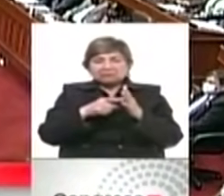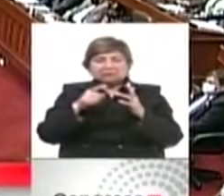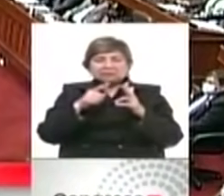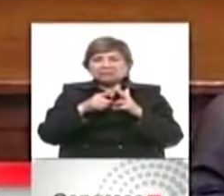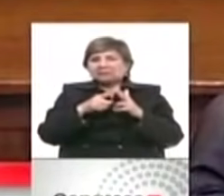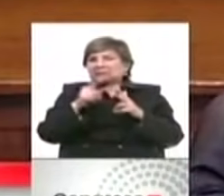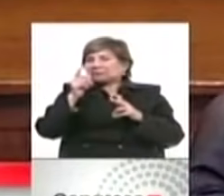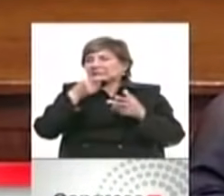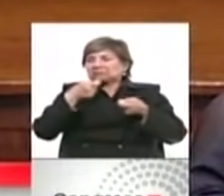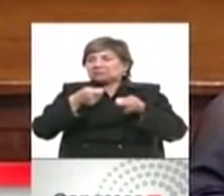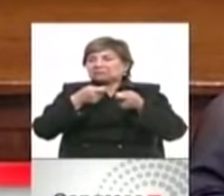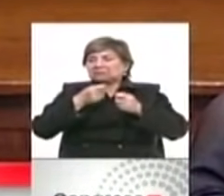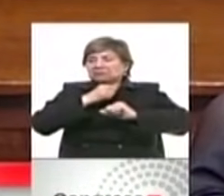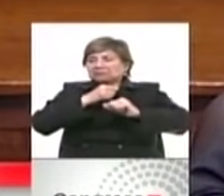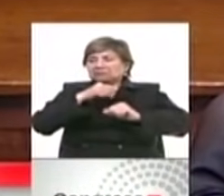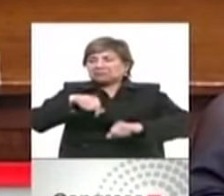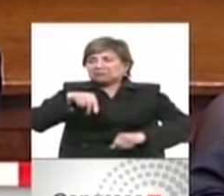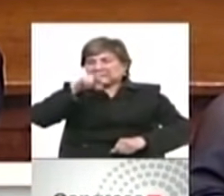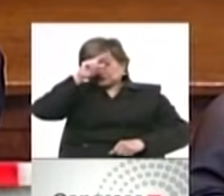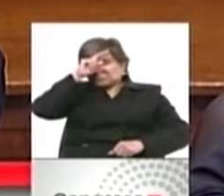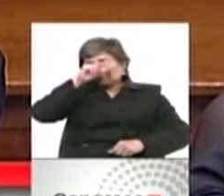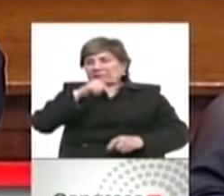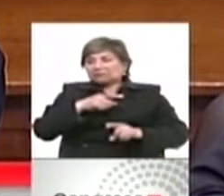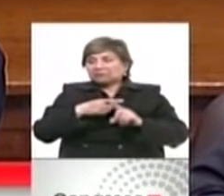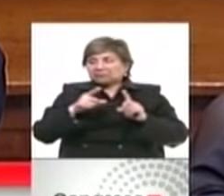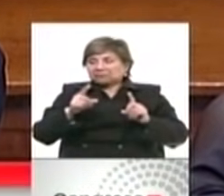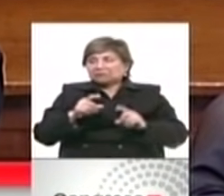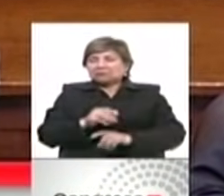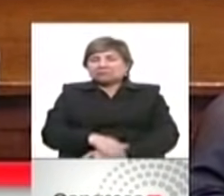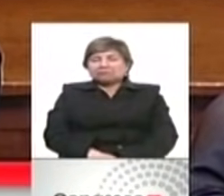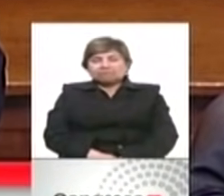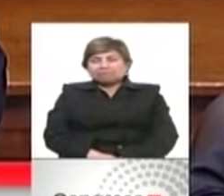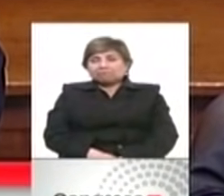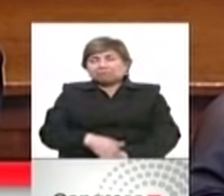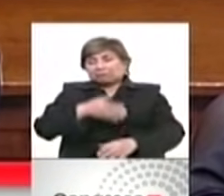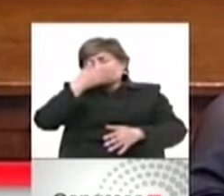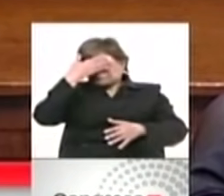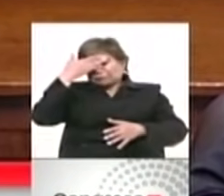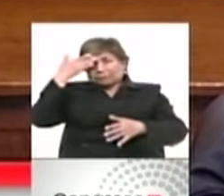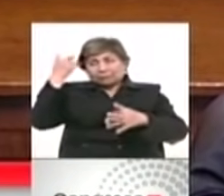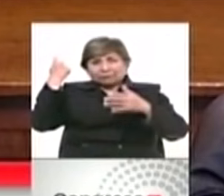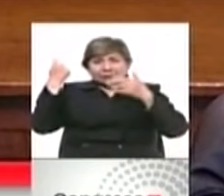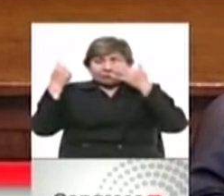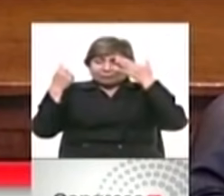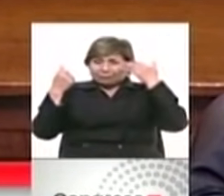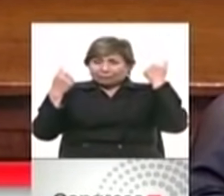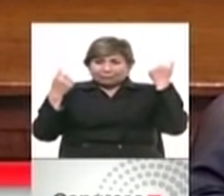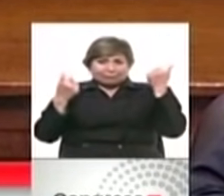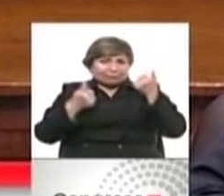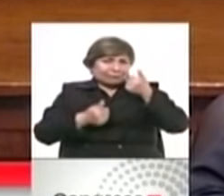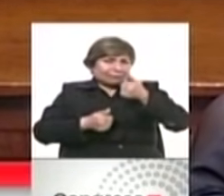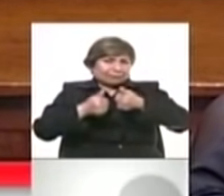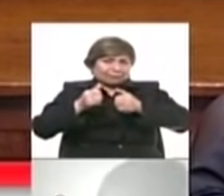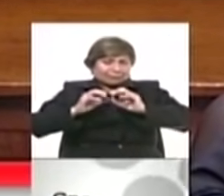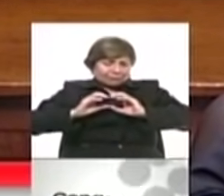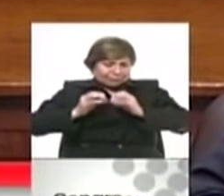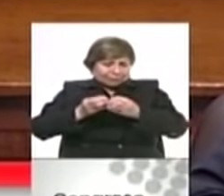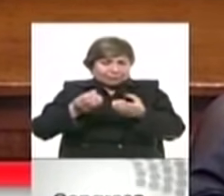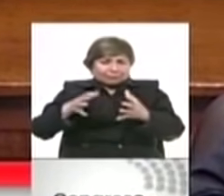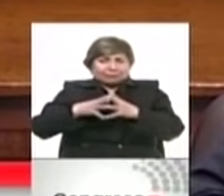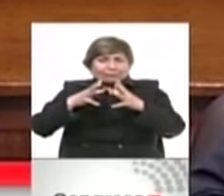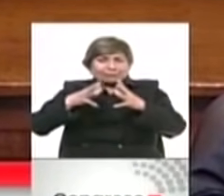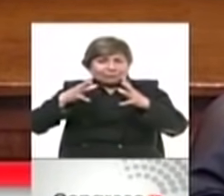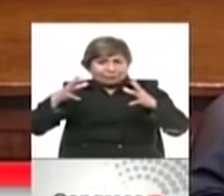del Congreso. ¿Qué contestan los colegas suyos del Parlamento que son favorables